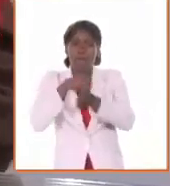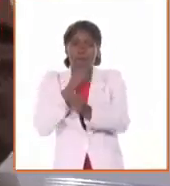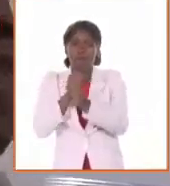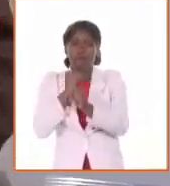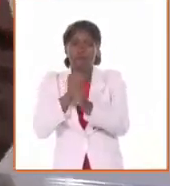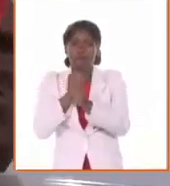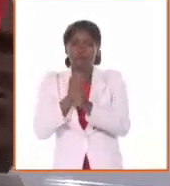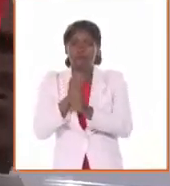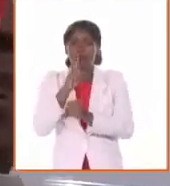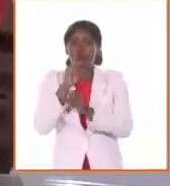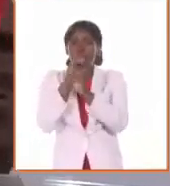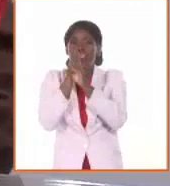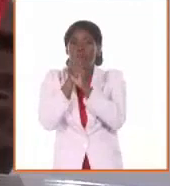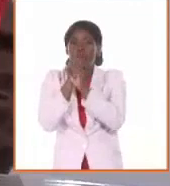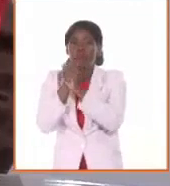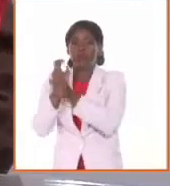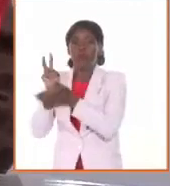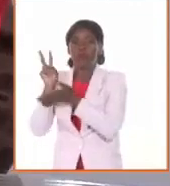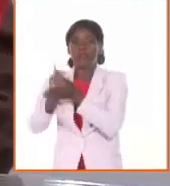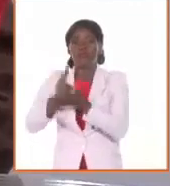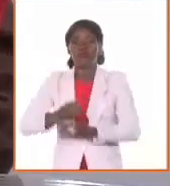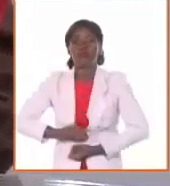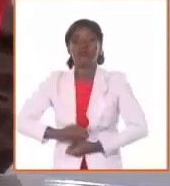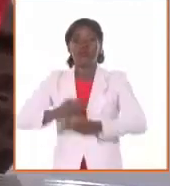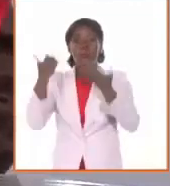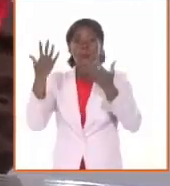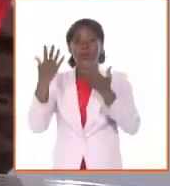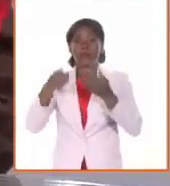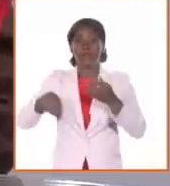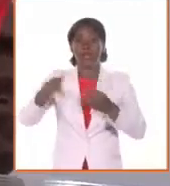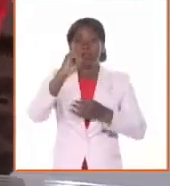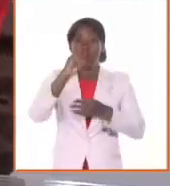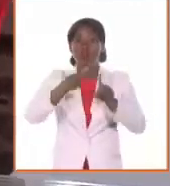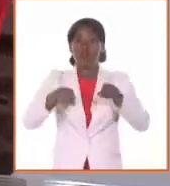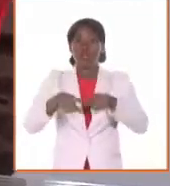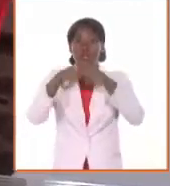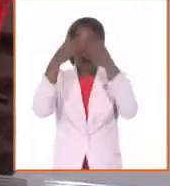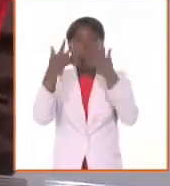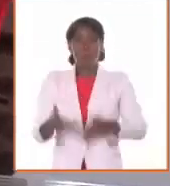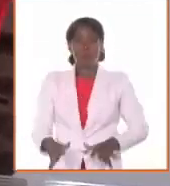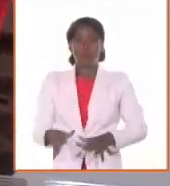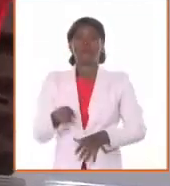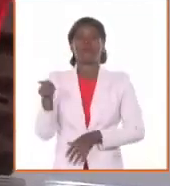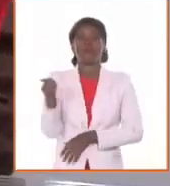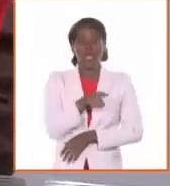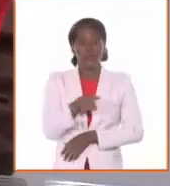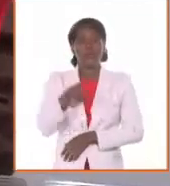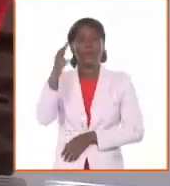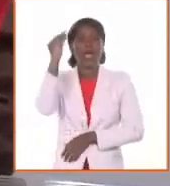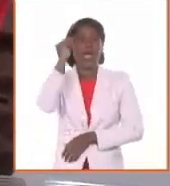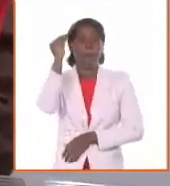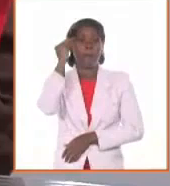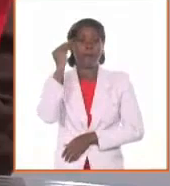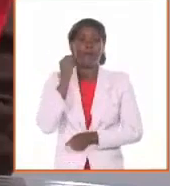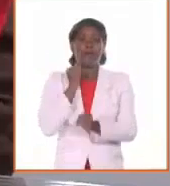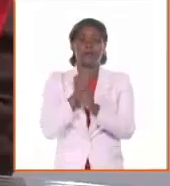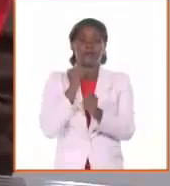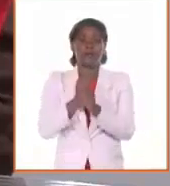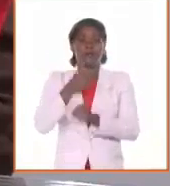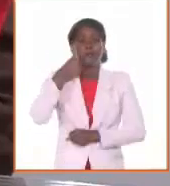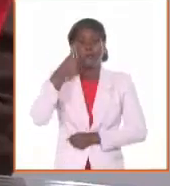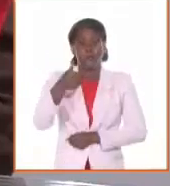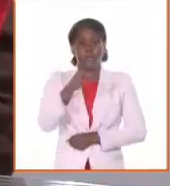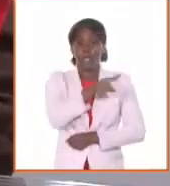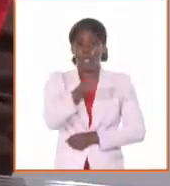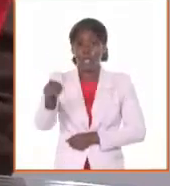Porque llegamos sin avisar a los lugares yo creo que eso lo tienen que hacer y lo tienen que realizar también las direcciones los